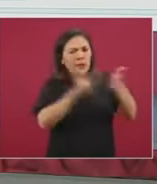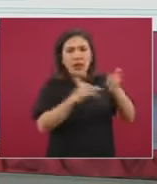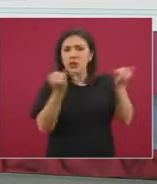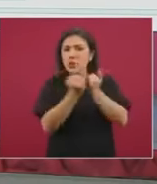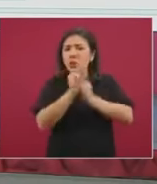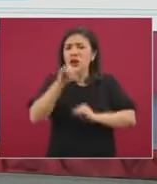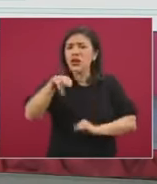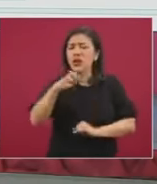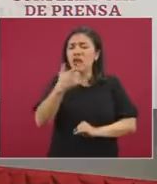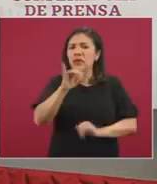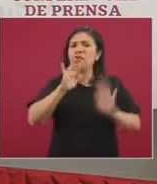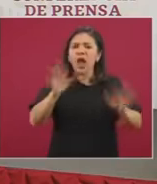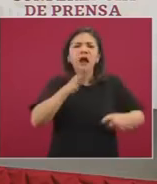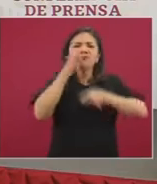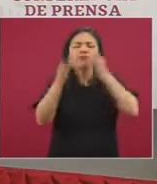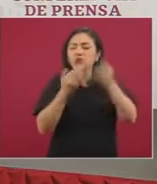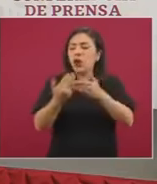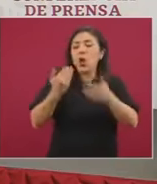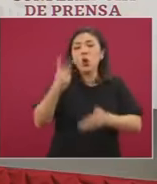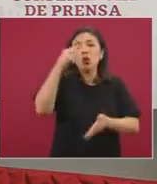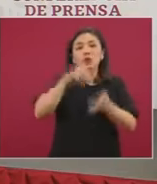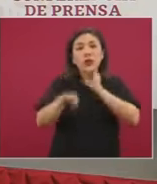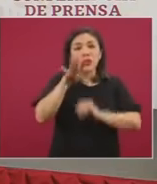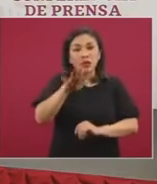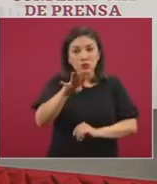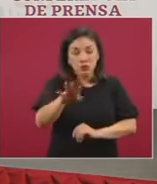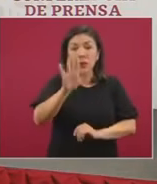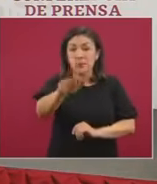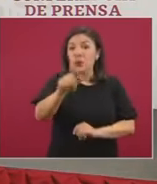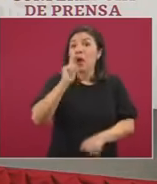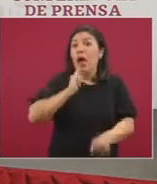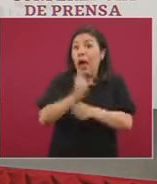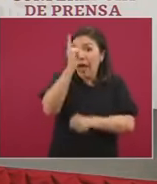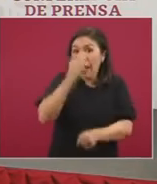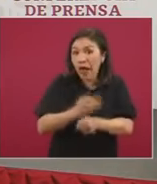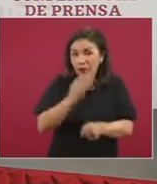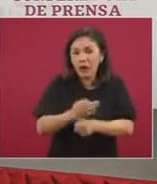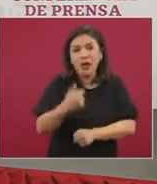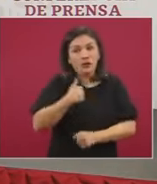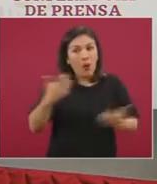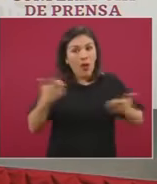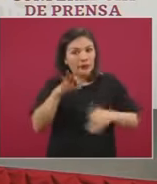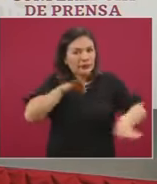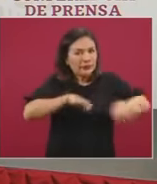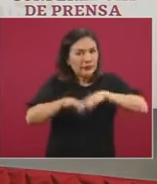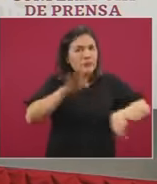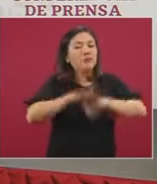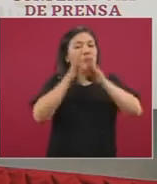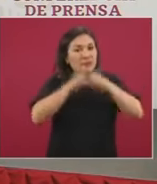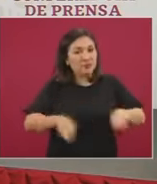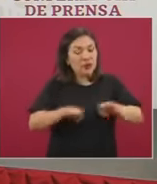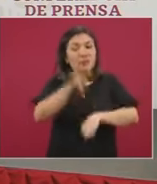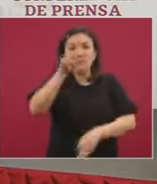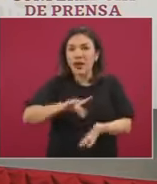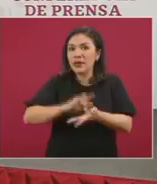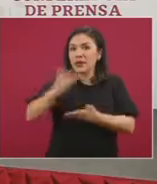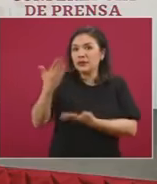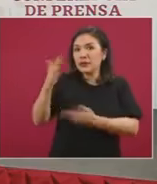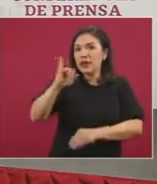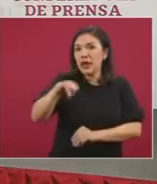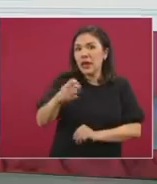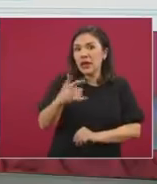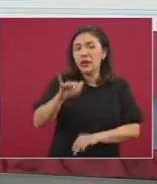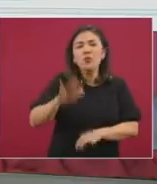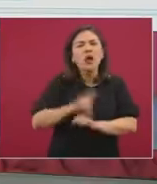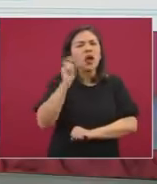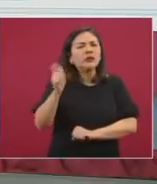pública la base del 2019, y solamente para que se den cuenta, hizo un esfuerzo muy importante y realmente agradezco a INEGI, porque